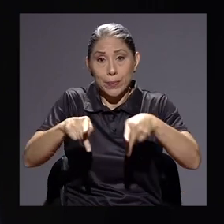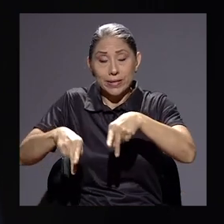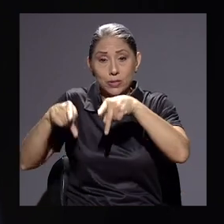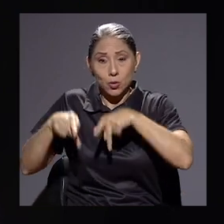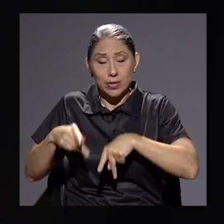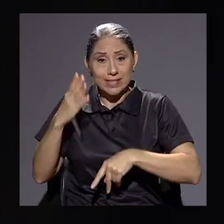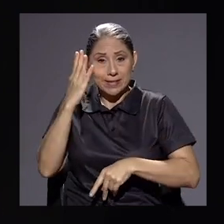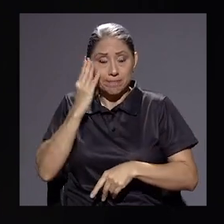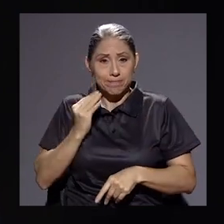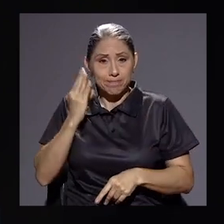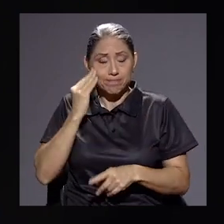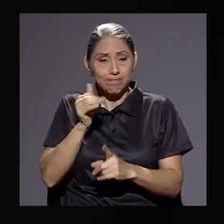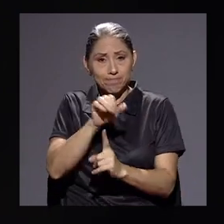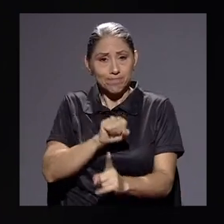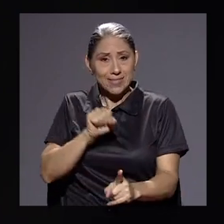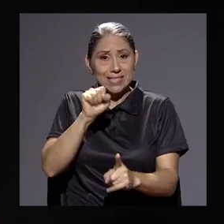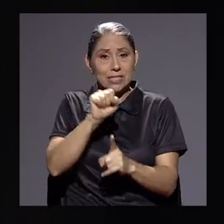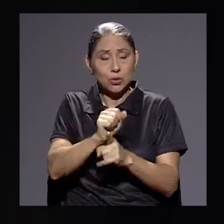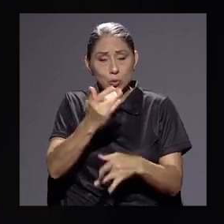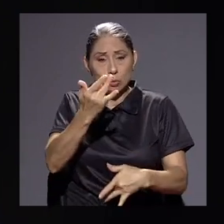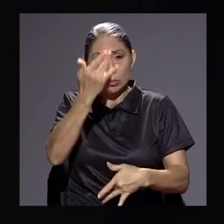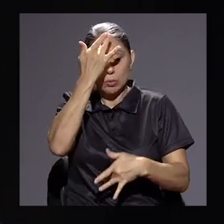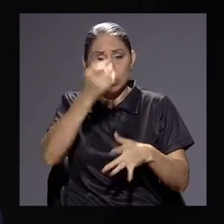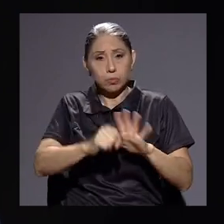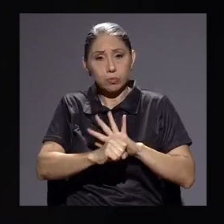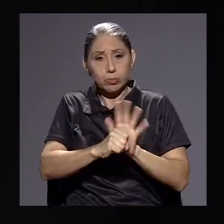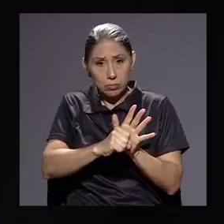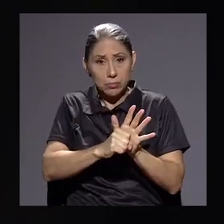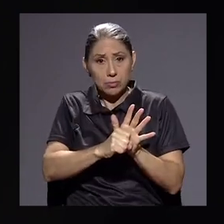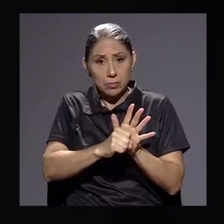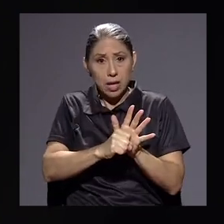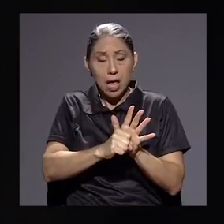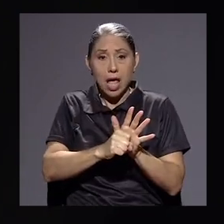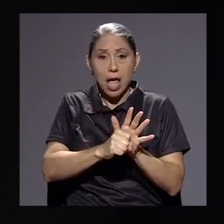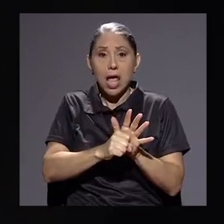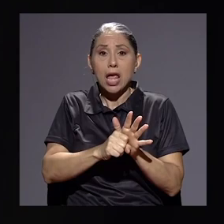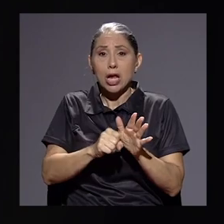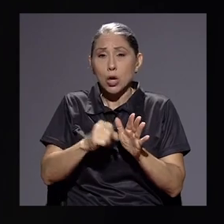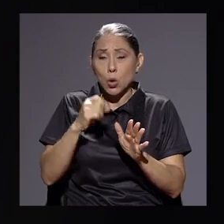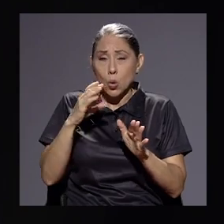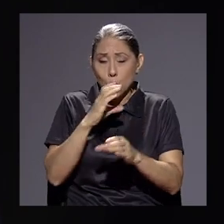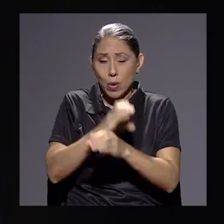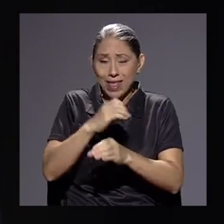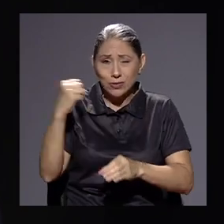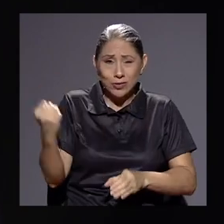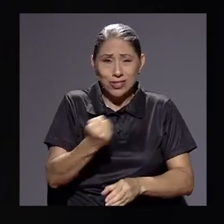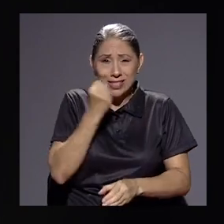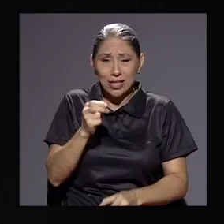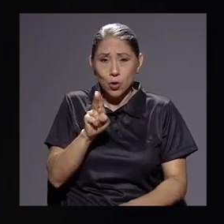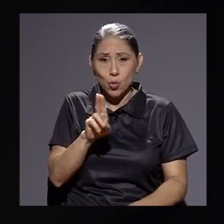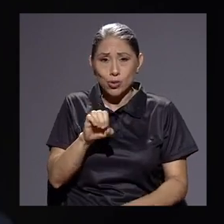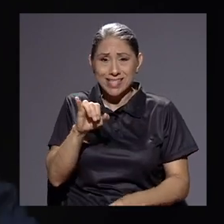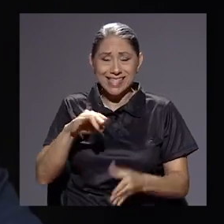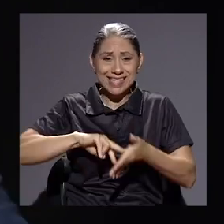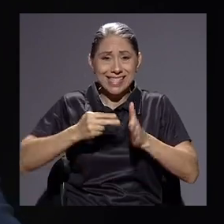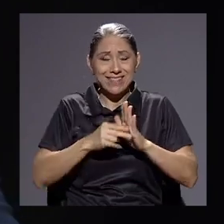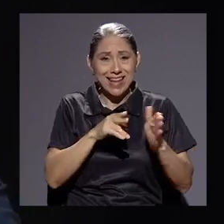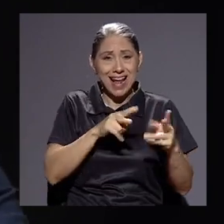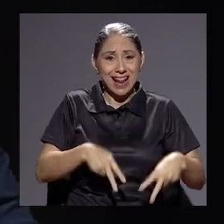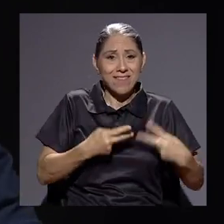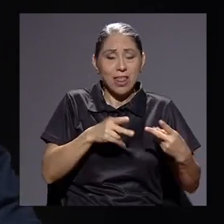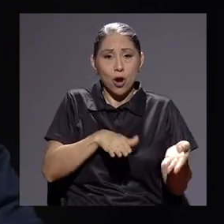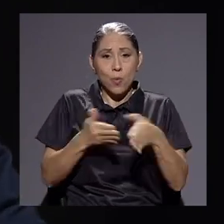vivencian una situación de padecimiento del COVID en unidad de cuidados intensivos significa la vida o la